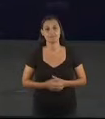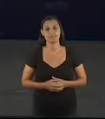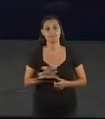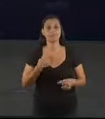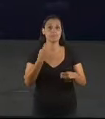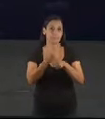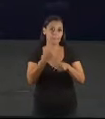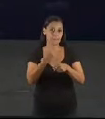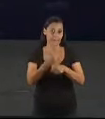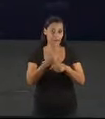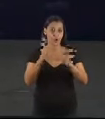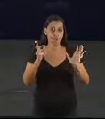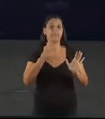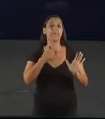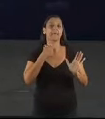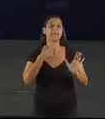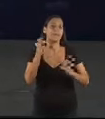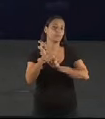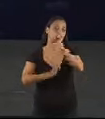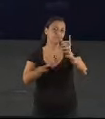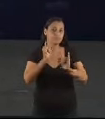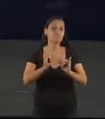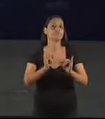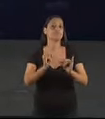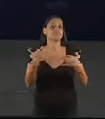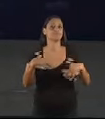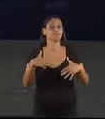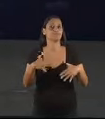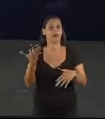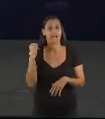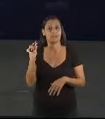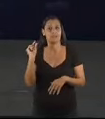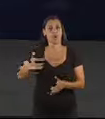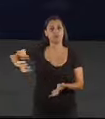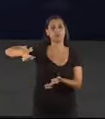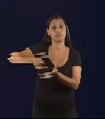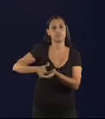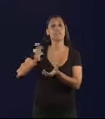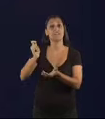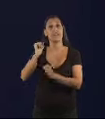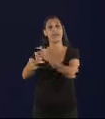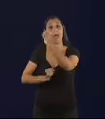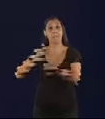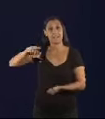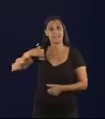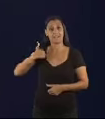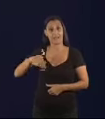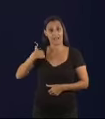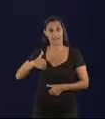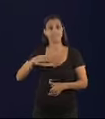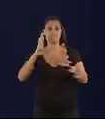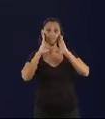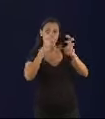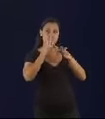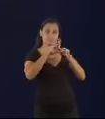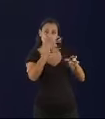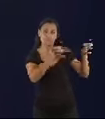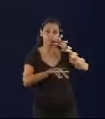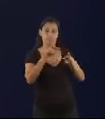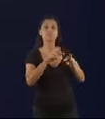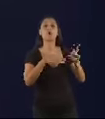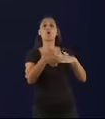en primer lugar quiero destacar la inminente inversión por parte de una empresa Argentina para la construcción de un nu de